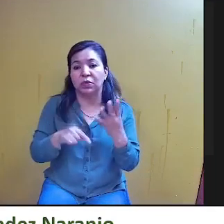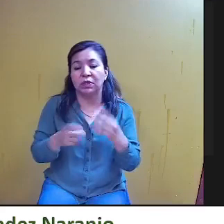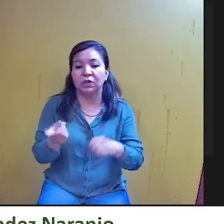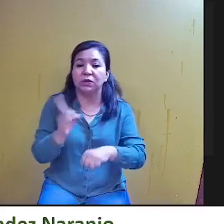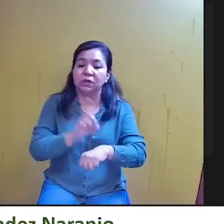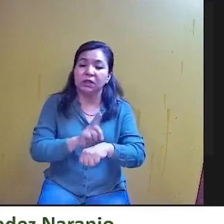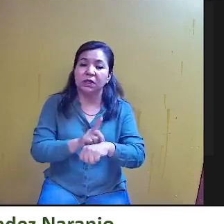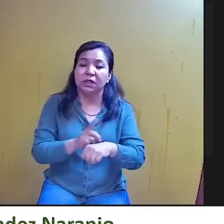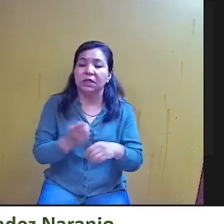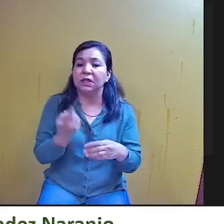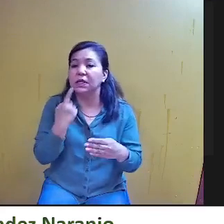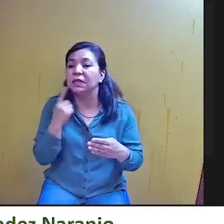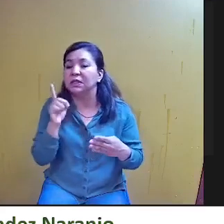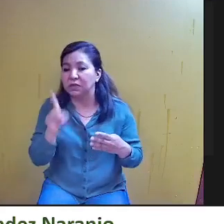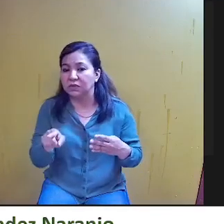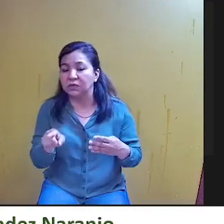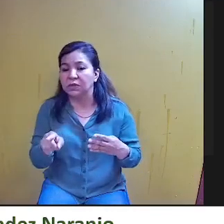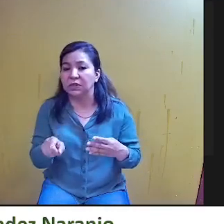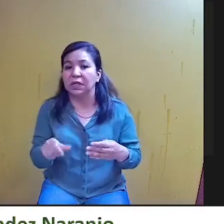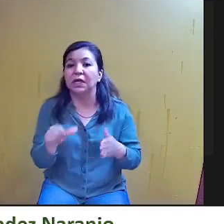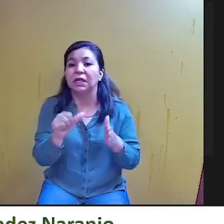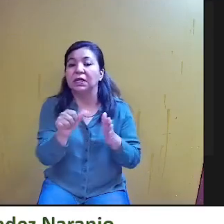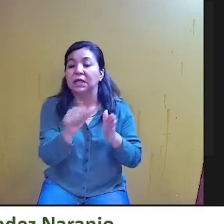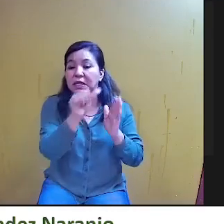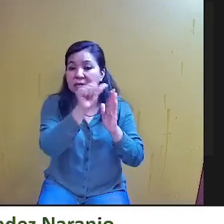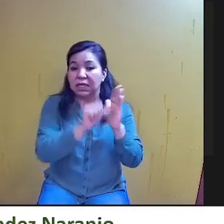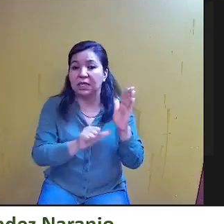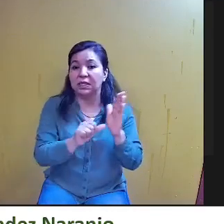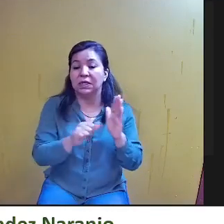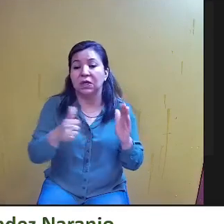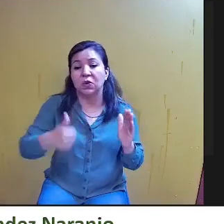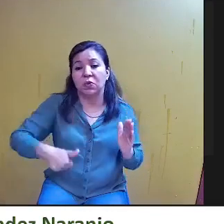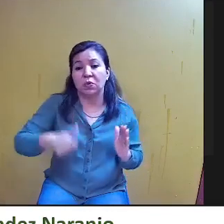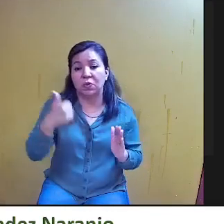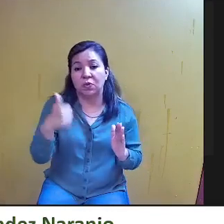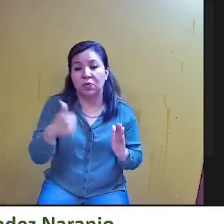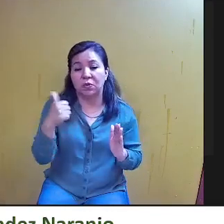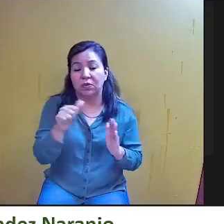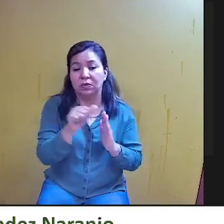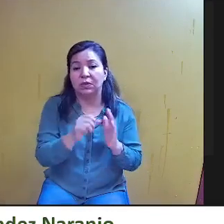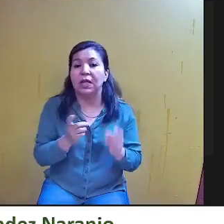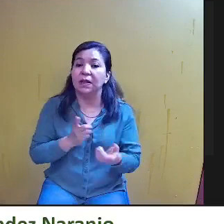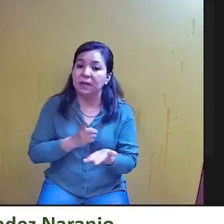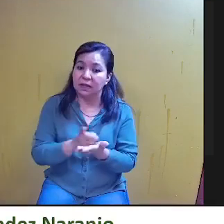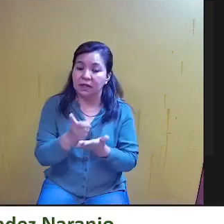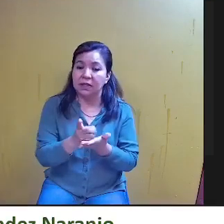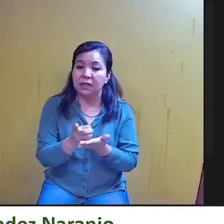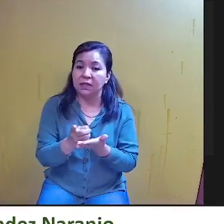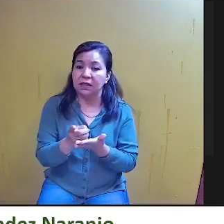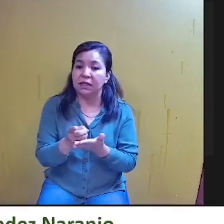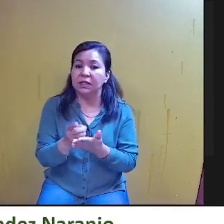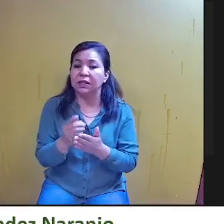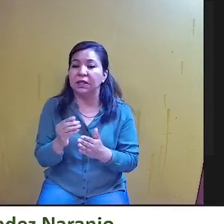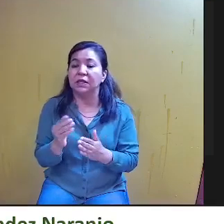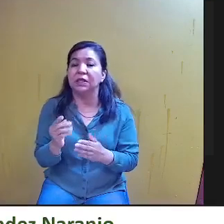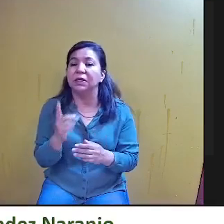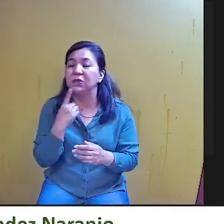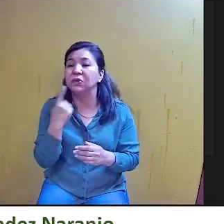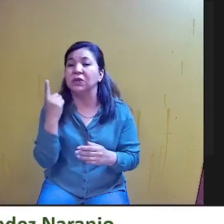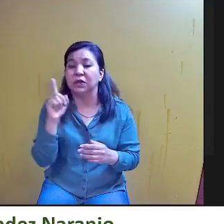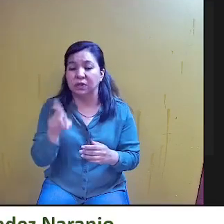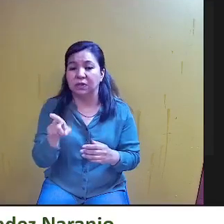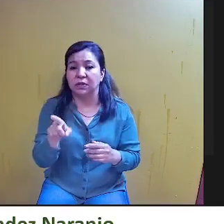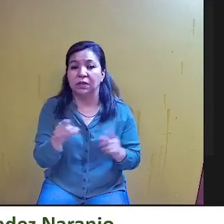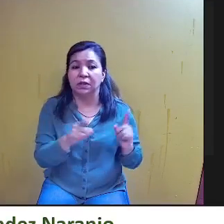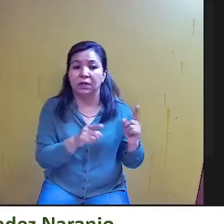ley de impugnaciones en el artículo 11, que en el caso su derecho de impugnación estaba vigente del